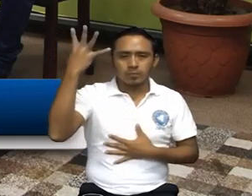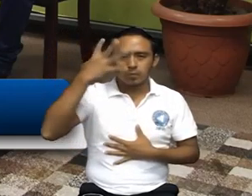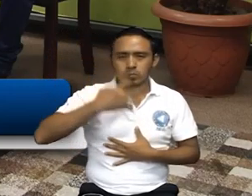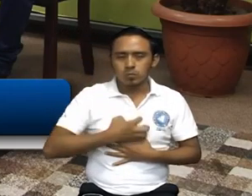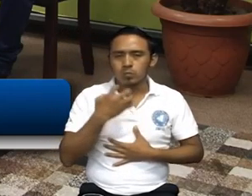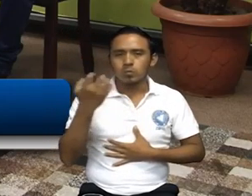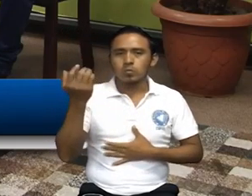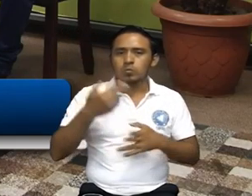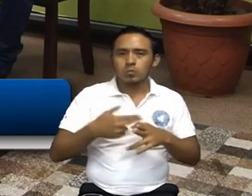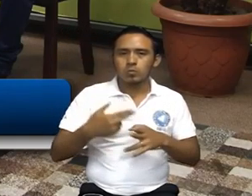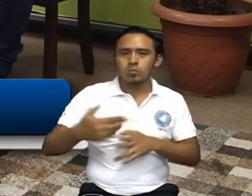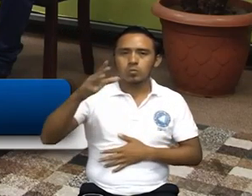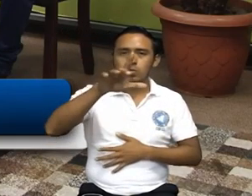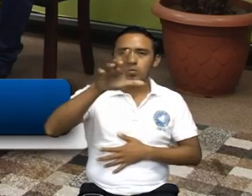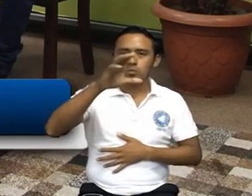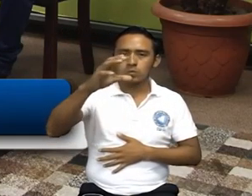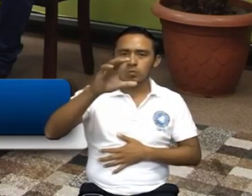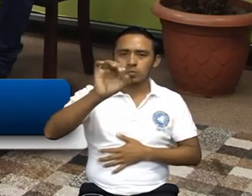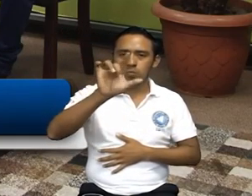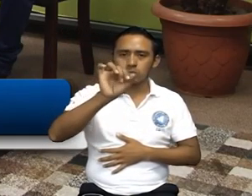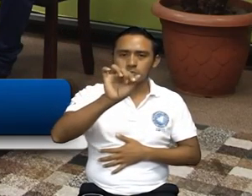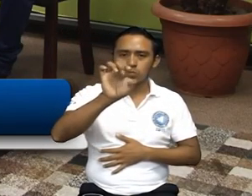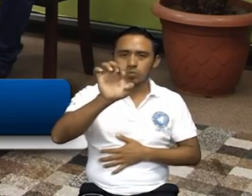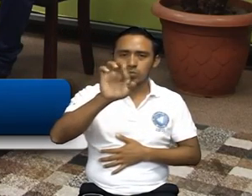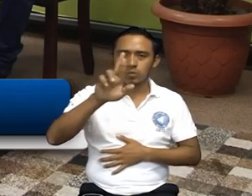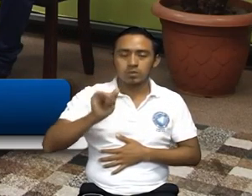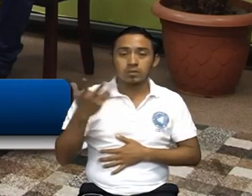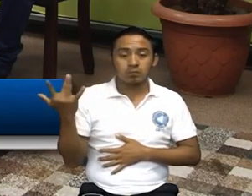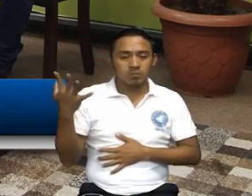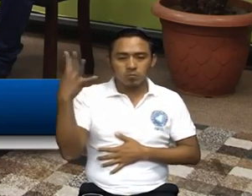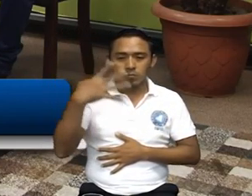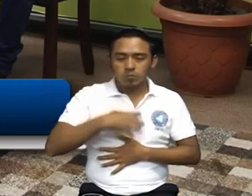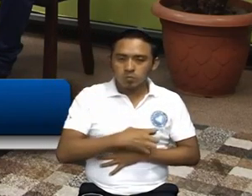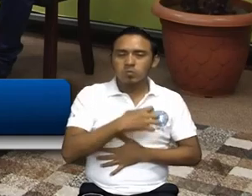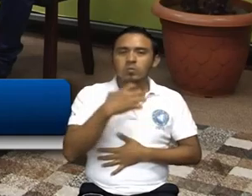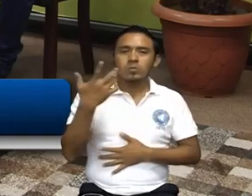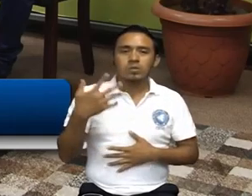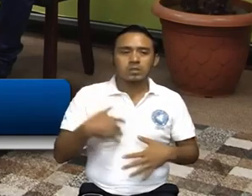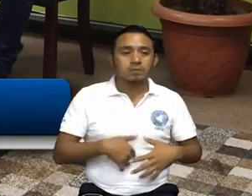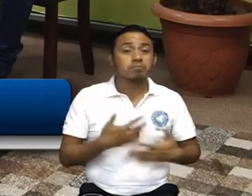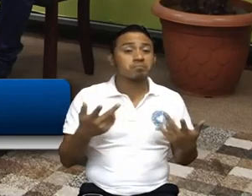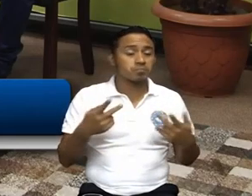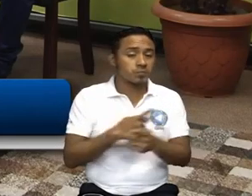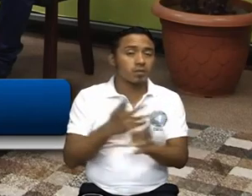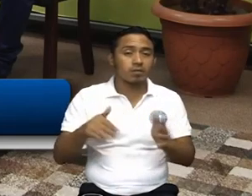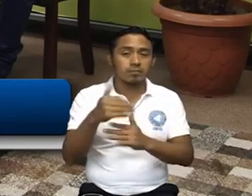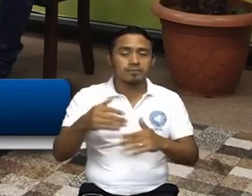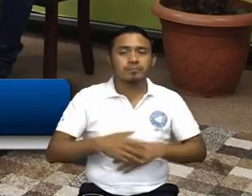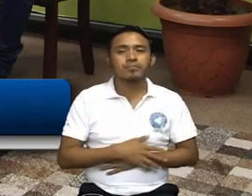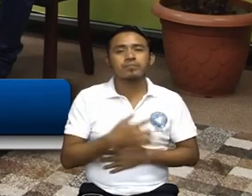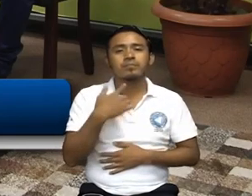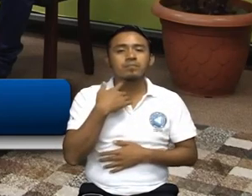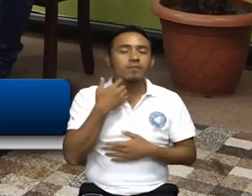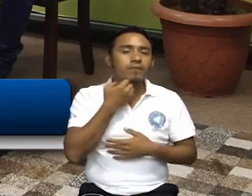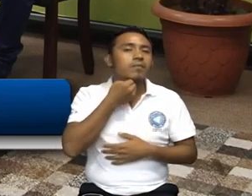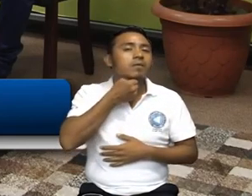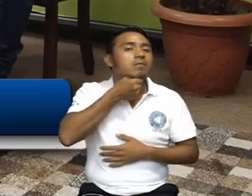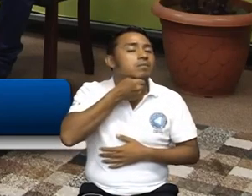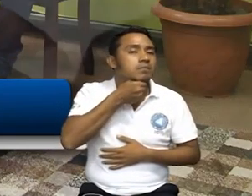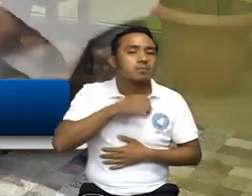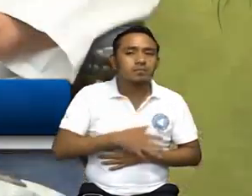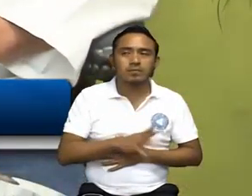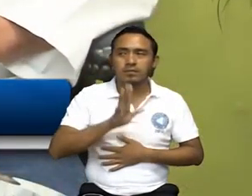decimos popularmente, y se puede desencadenar en algo más peligroso. Así es. Entonces, en el atragantamiento, yo